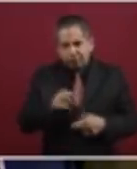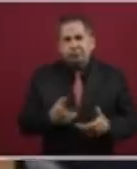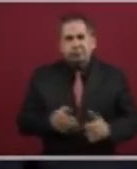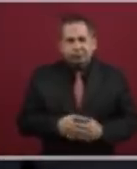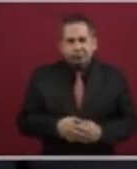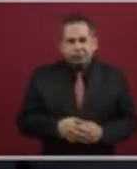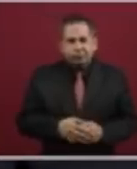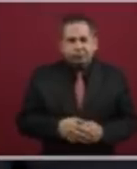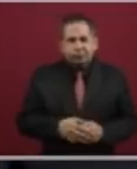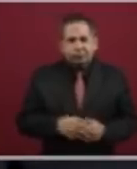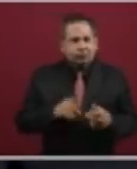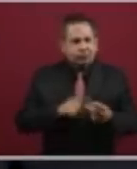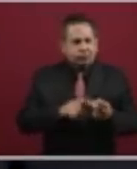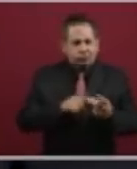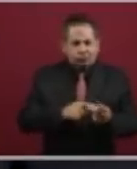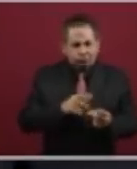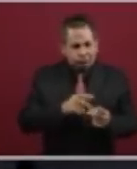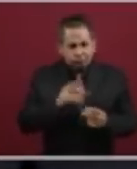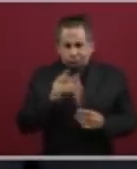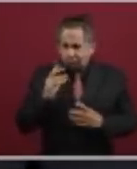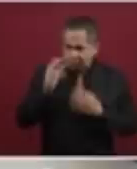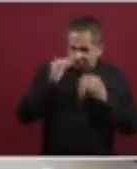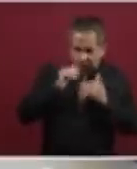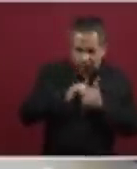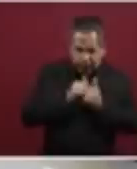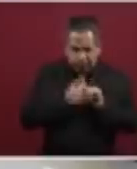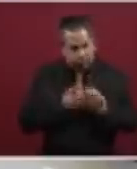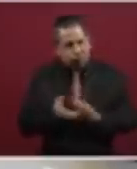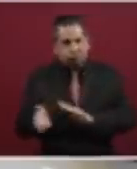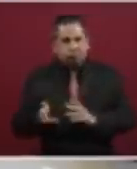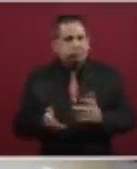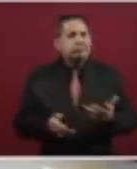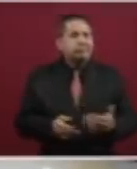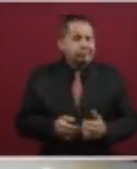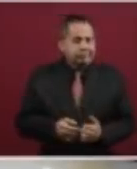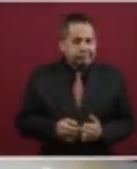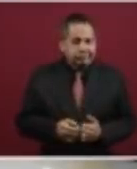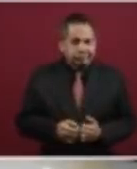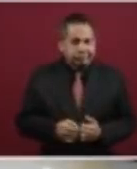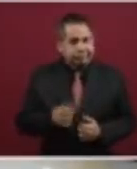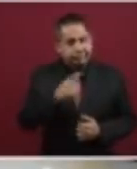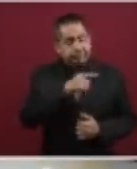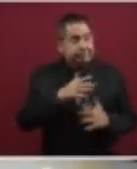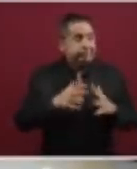¿Dónde se formaron? En la guerra del Yaqui,